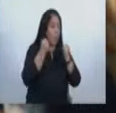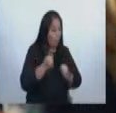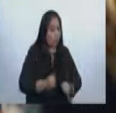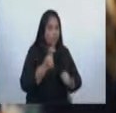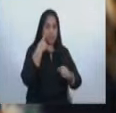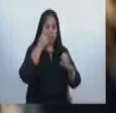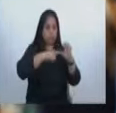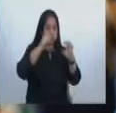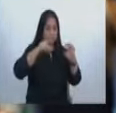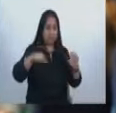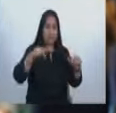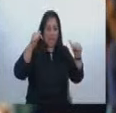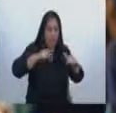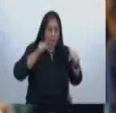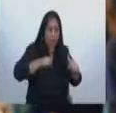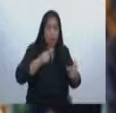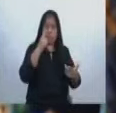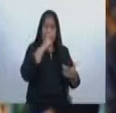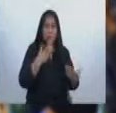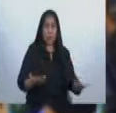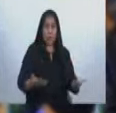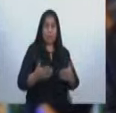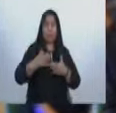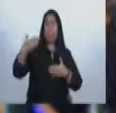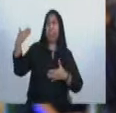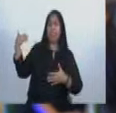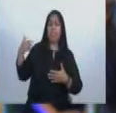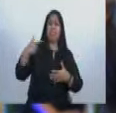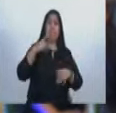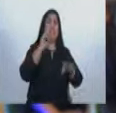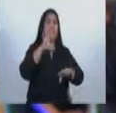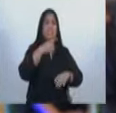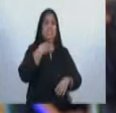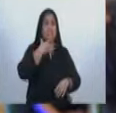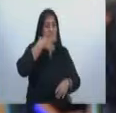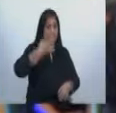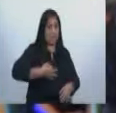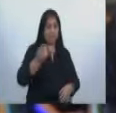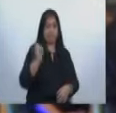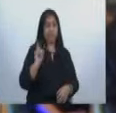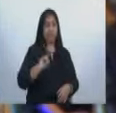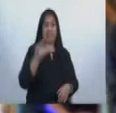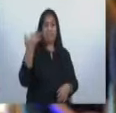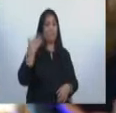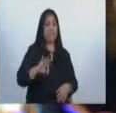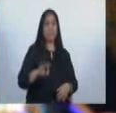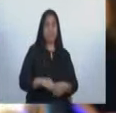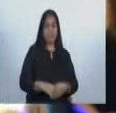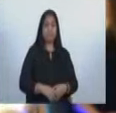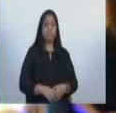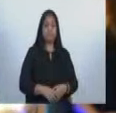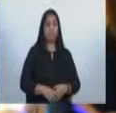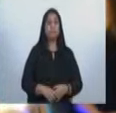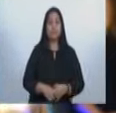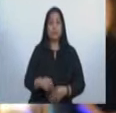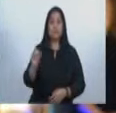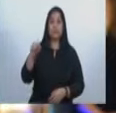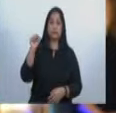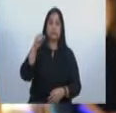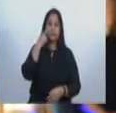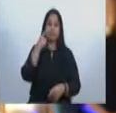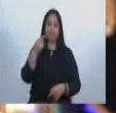estadísticas actualizadas y a veces Pues no son verídicas verdad tienes toda la razón César porque